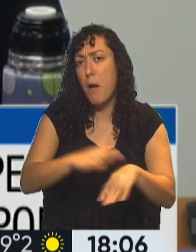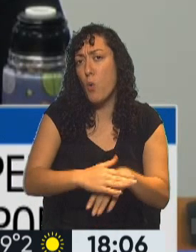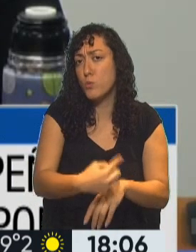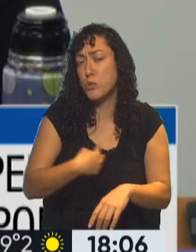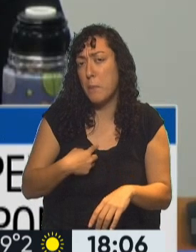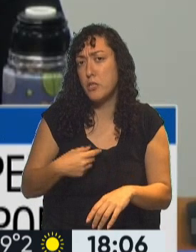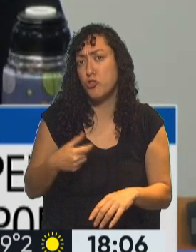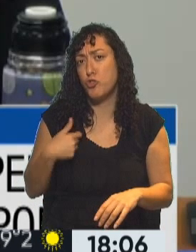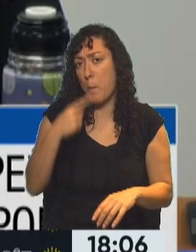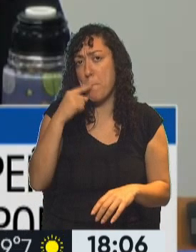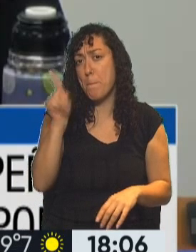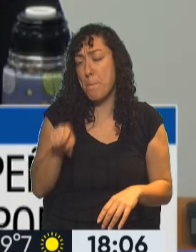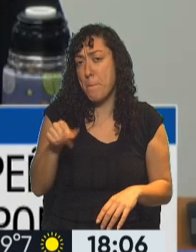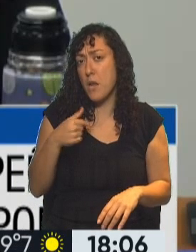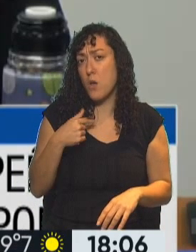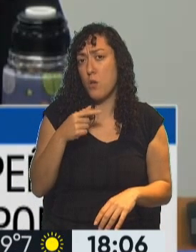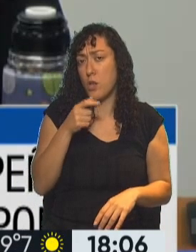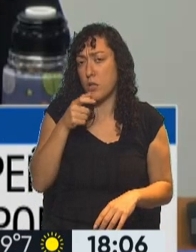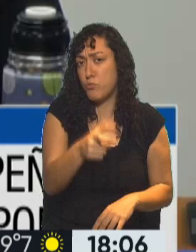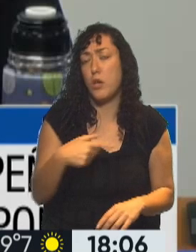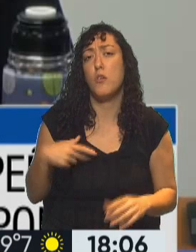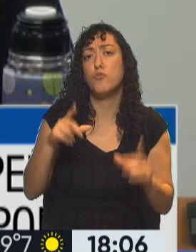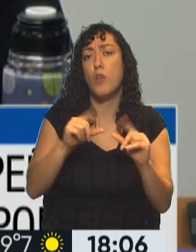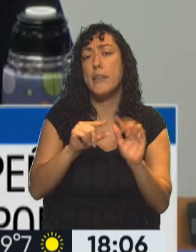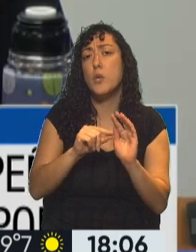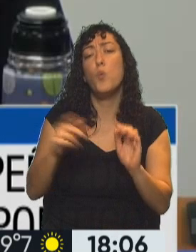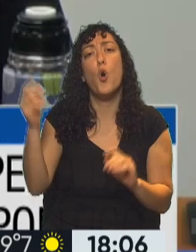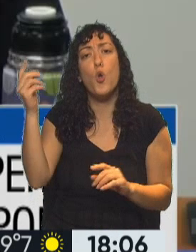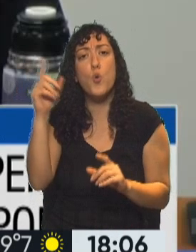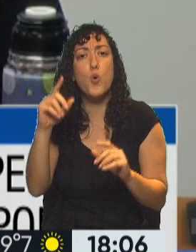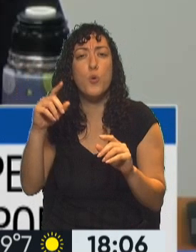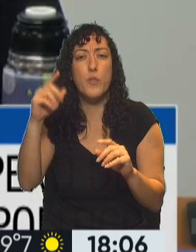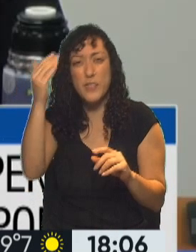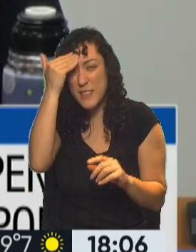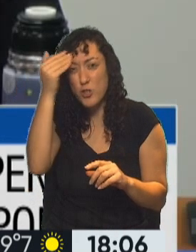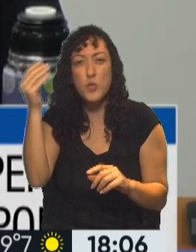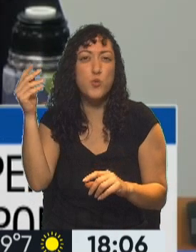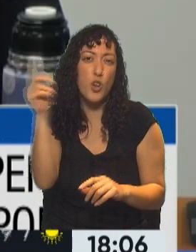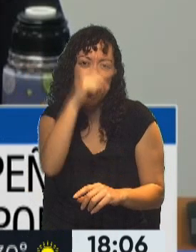voy a responder la pregunta en virtud del artículo 18 de la Constitución Nacional.